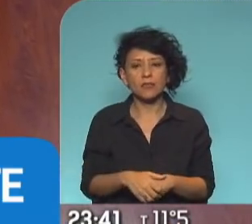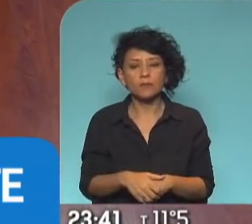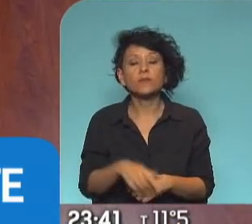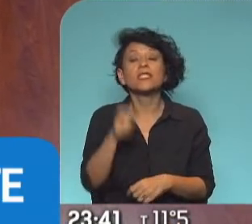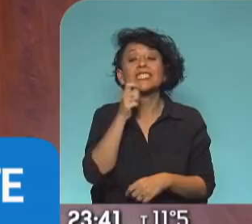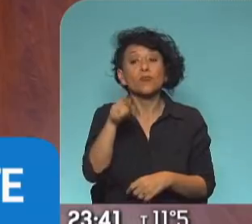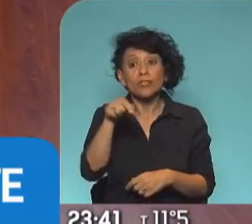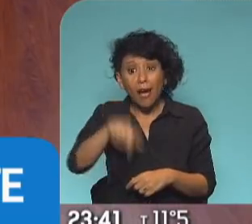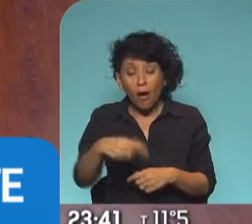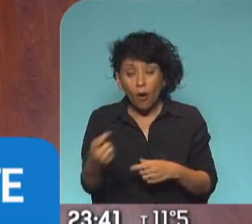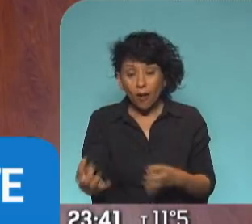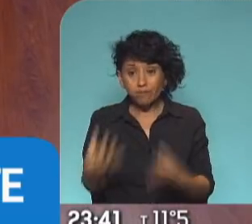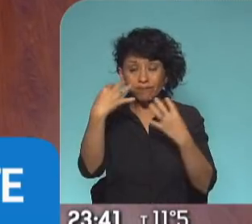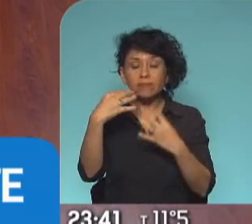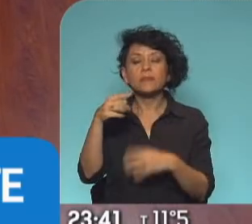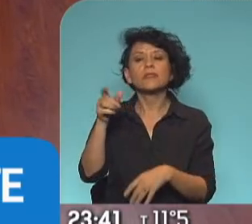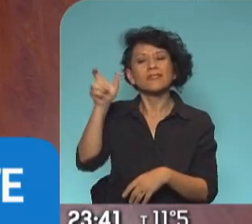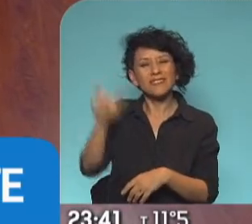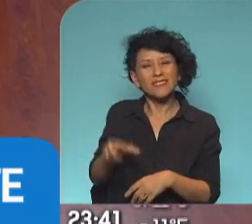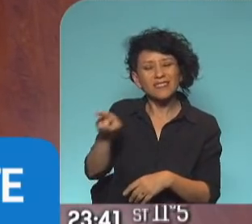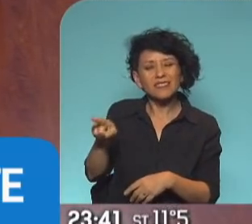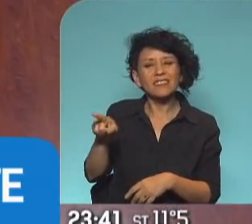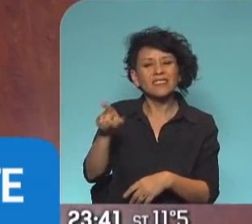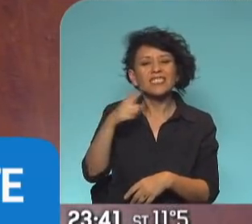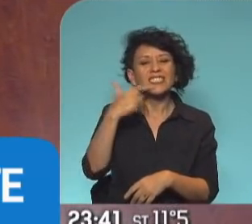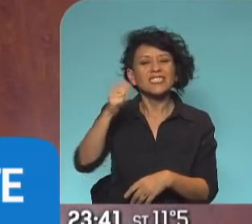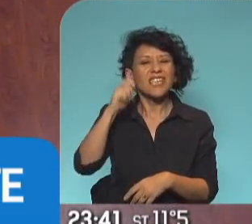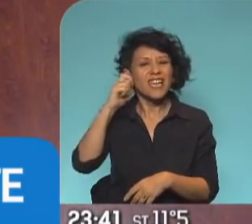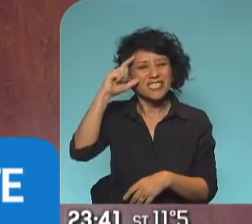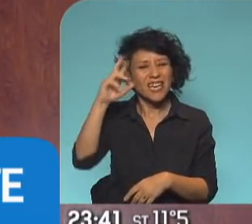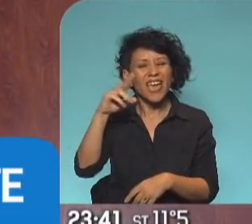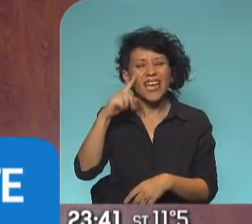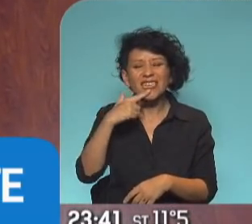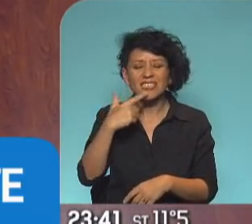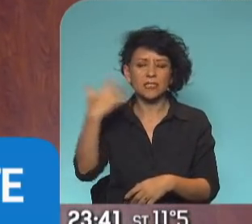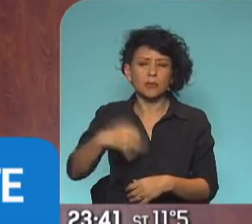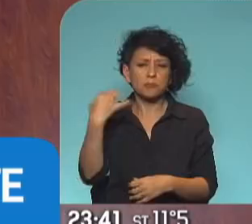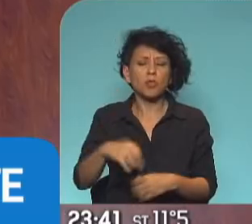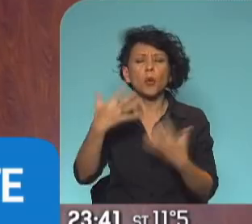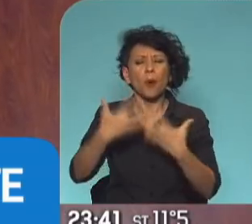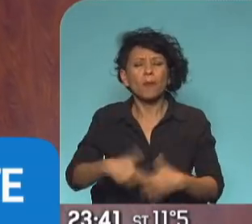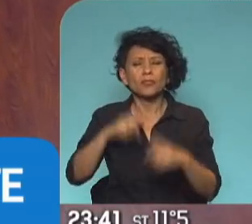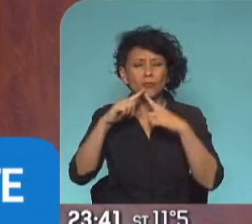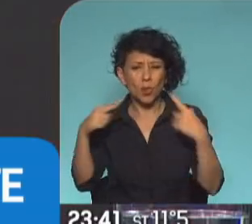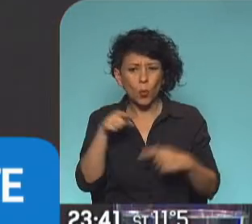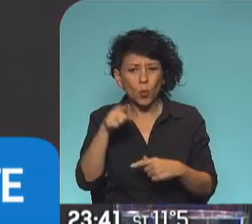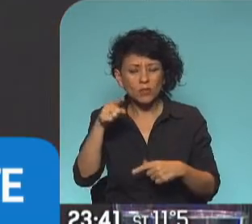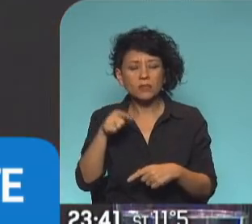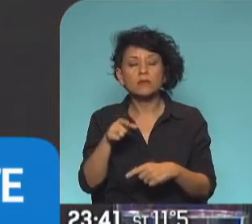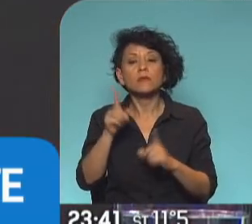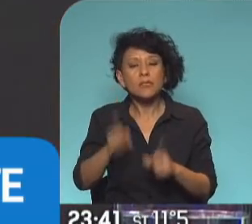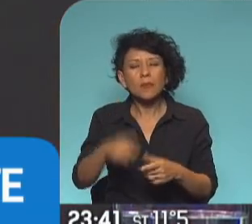sumás a la transmisión, estamos con Alejandro Sangenis, que él es experto en programación neurolingüística y tiene que ver con todo el análisis de